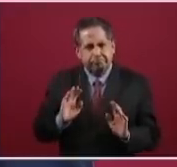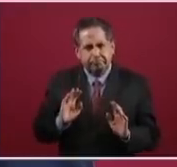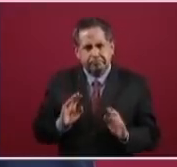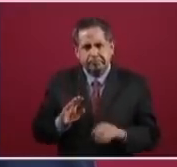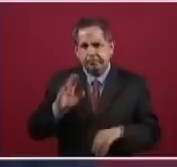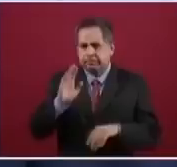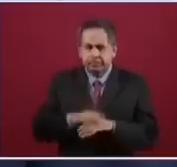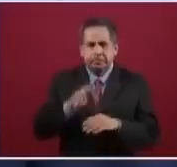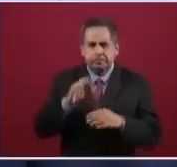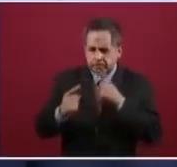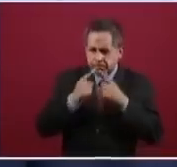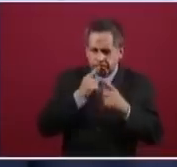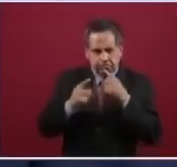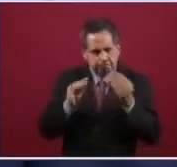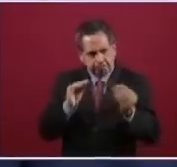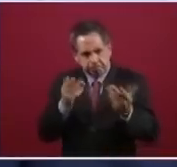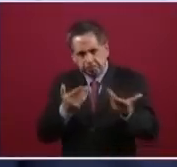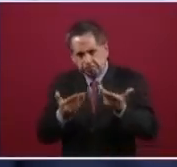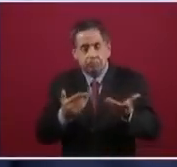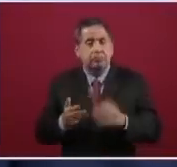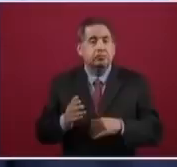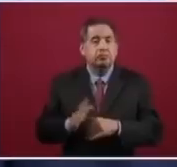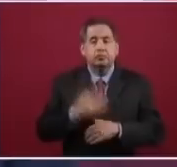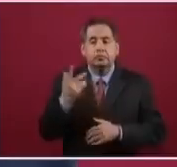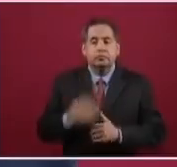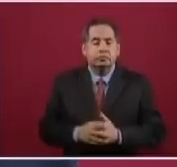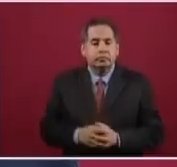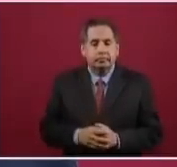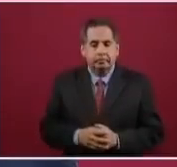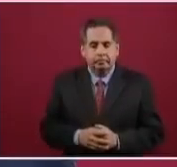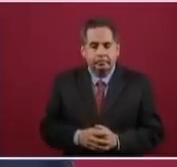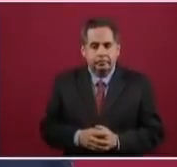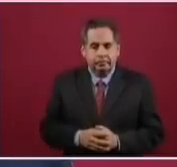más debate por qué